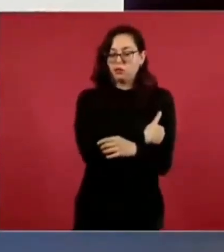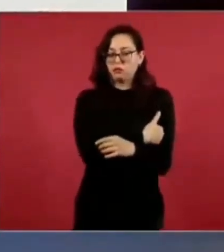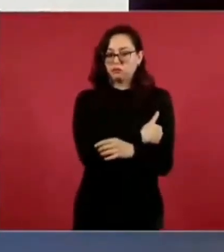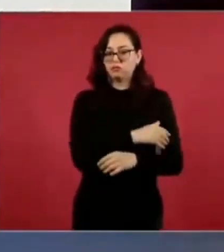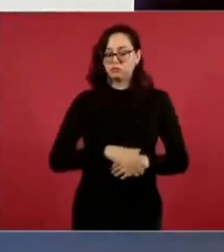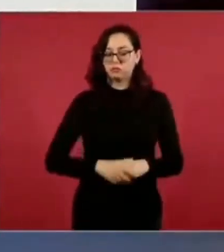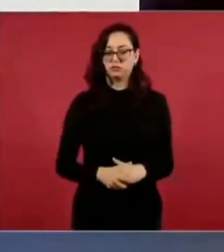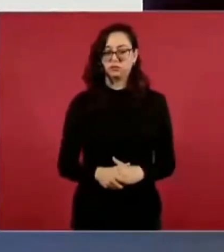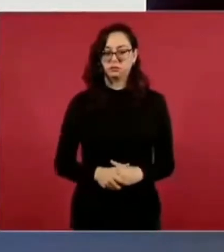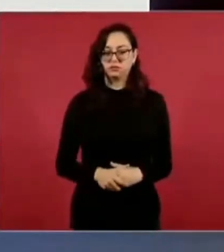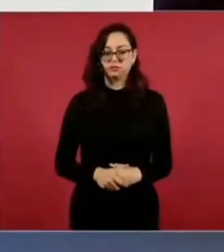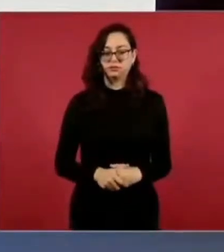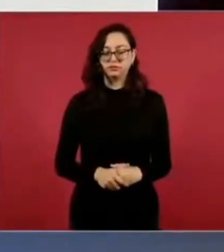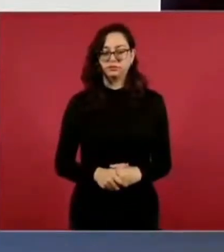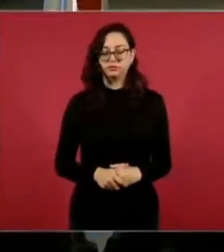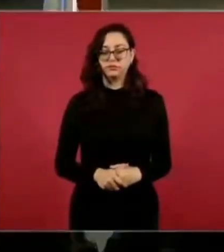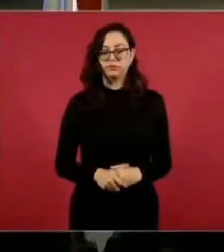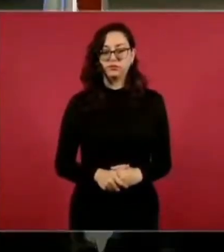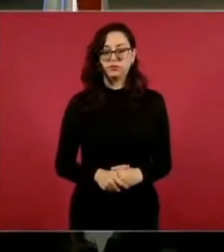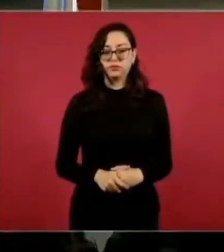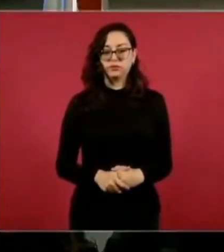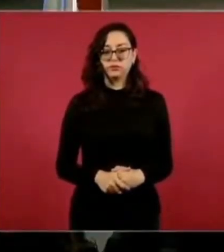100%.